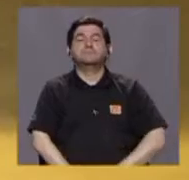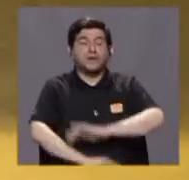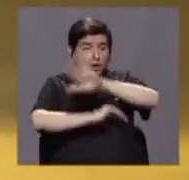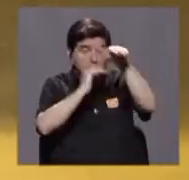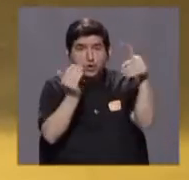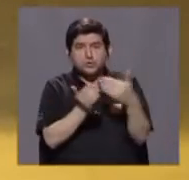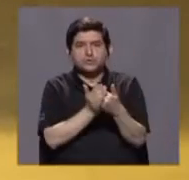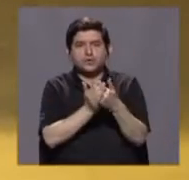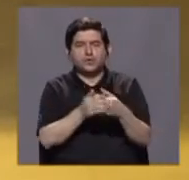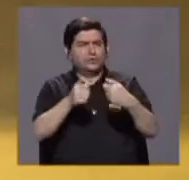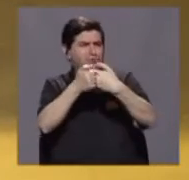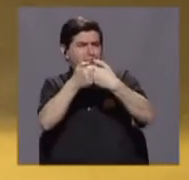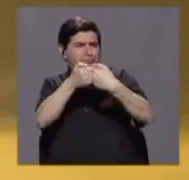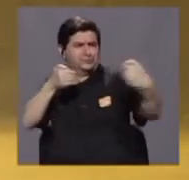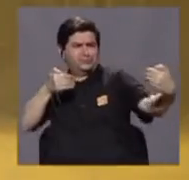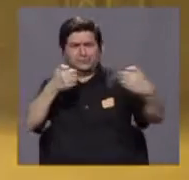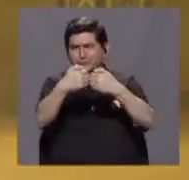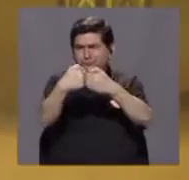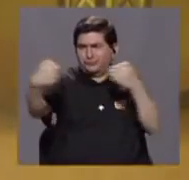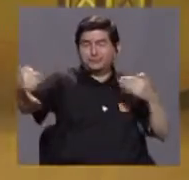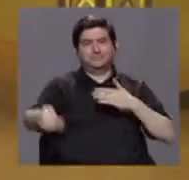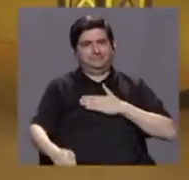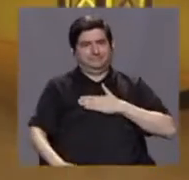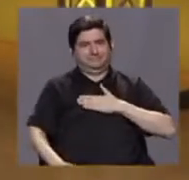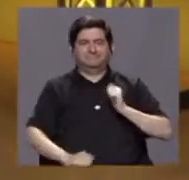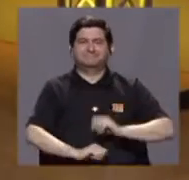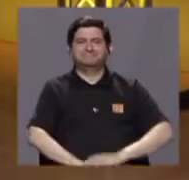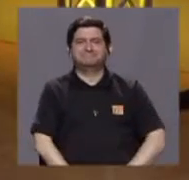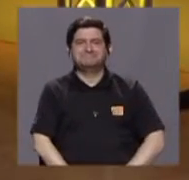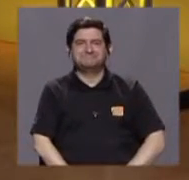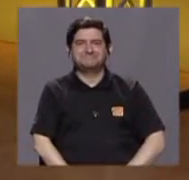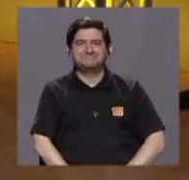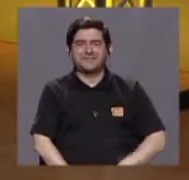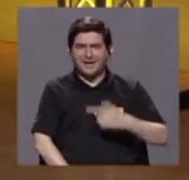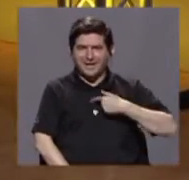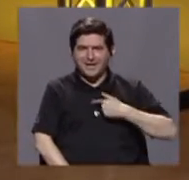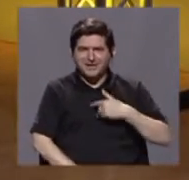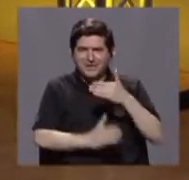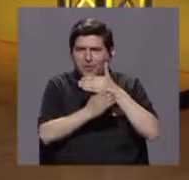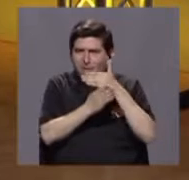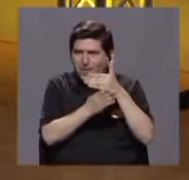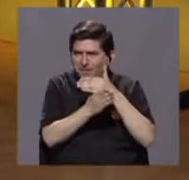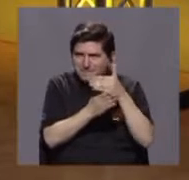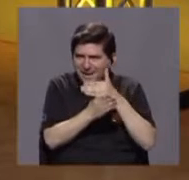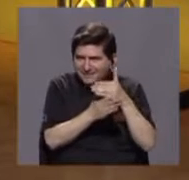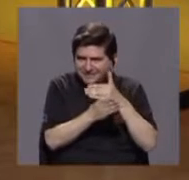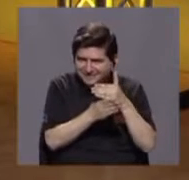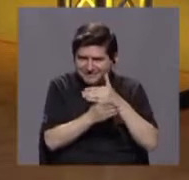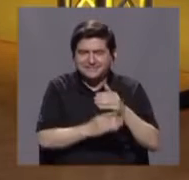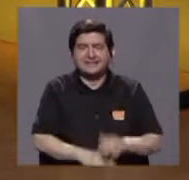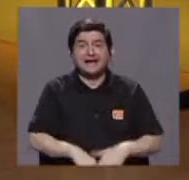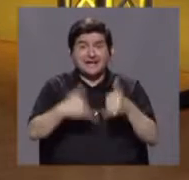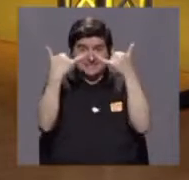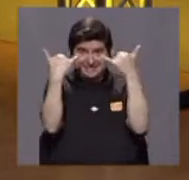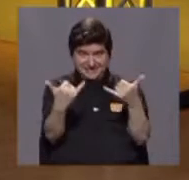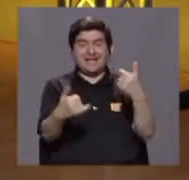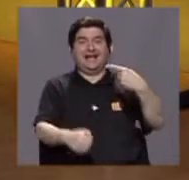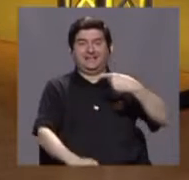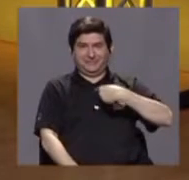Todos están muy lejos de mí, y les comparto que ya